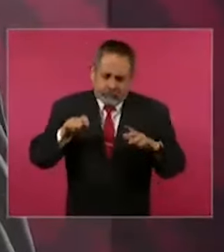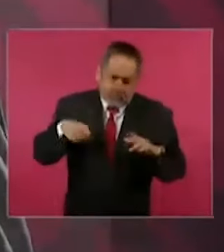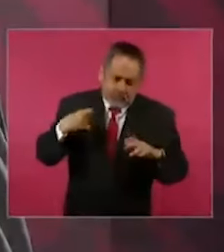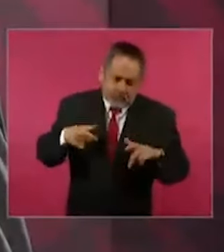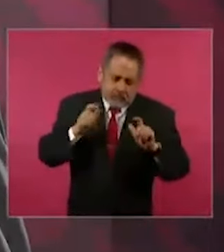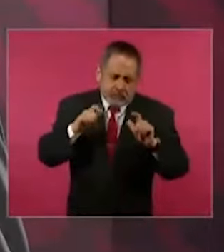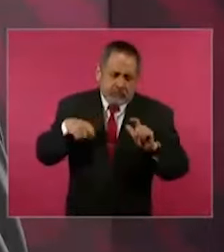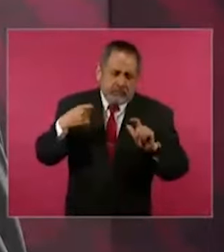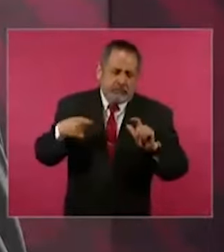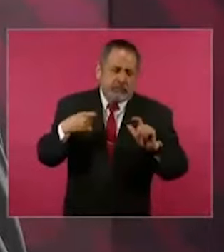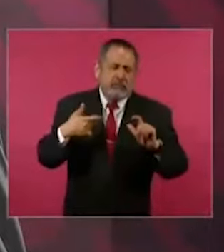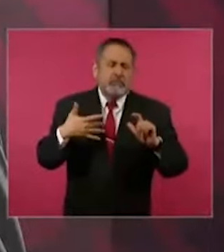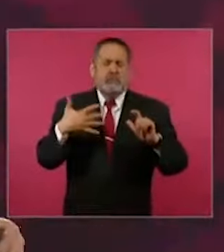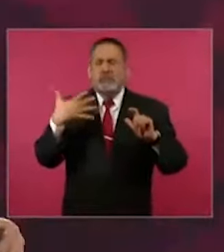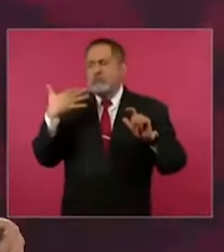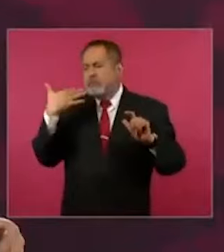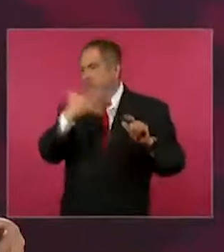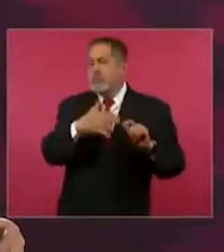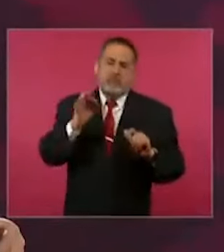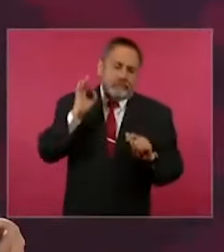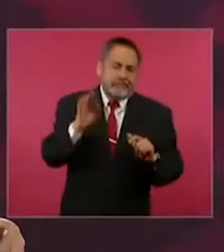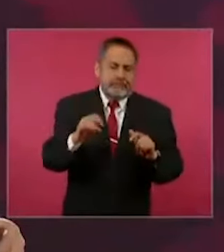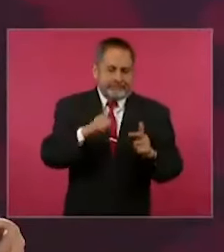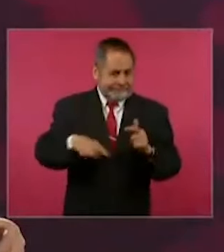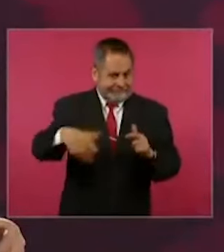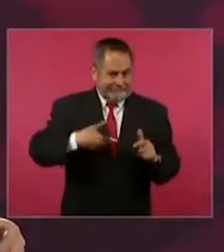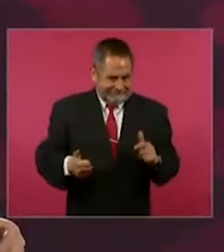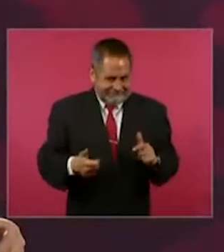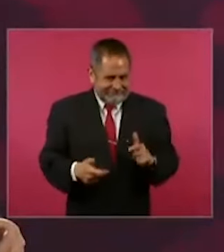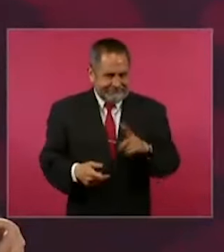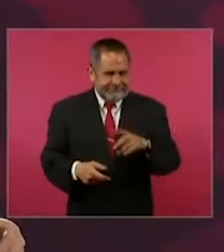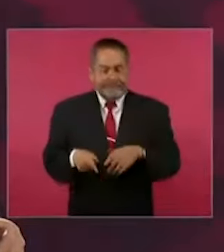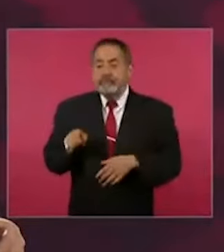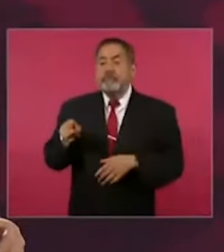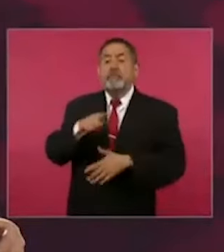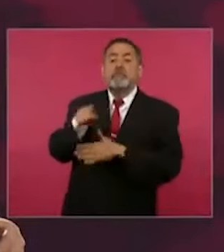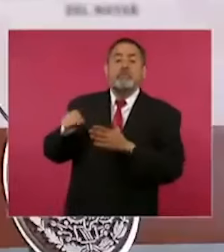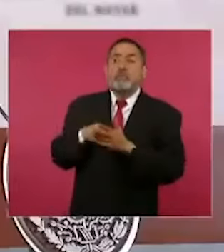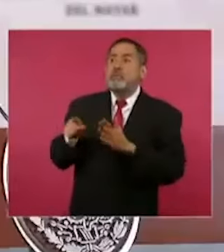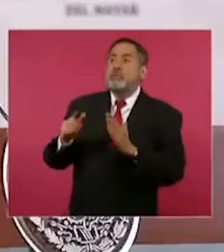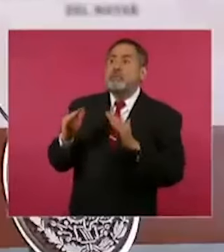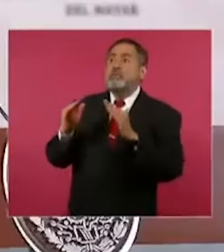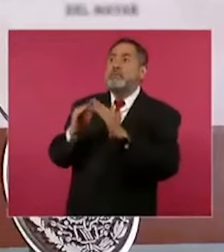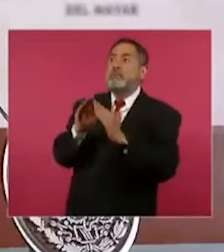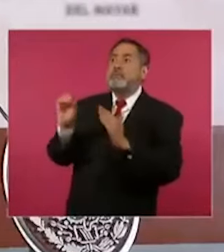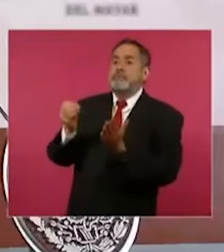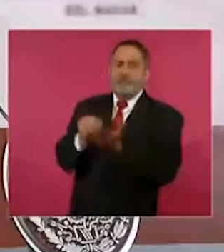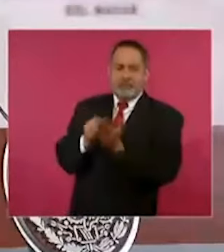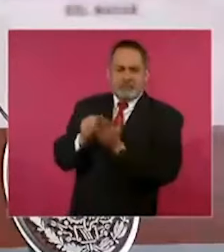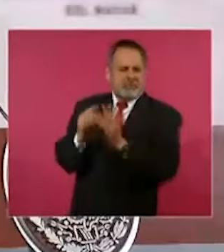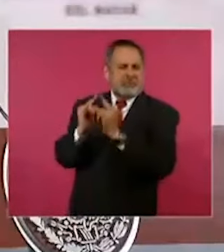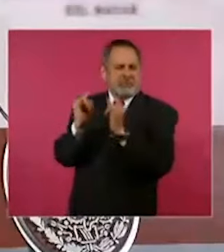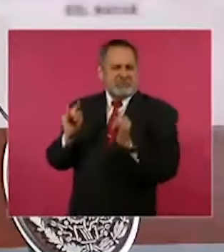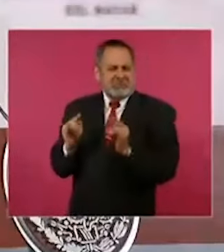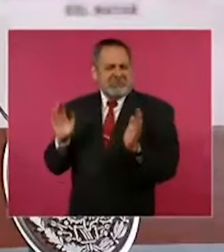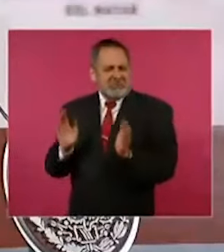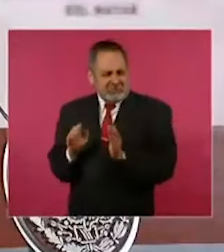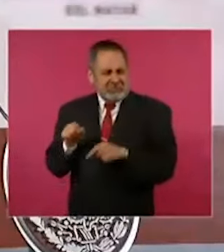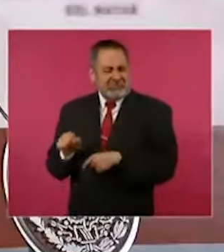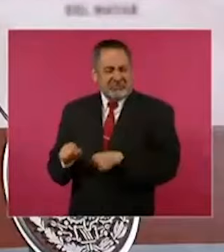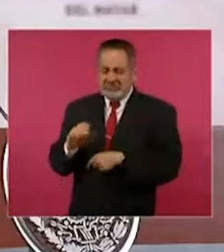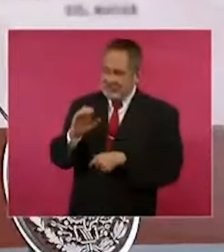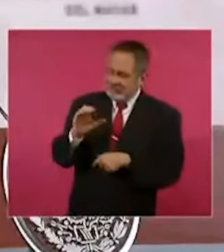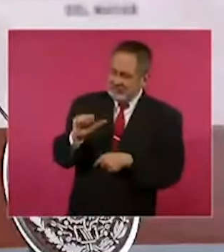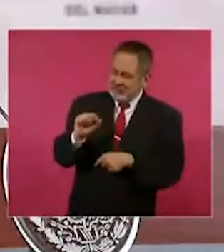nos dice el presidente al salir Al iniciar la conferencia matutina es que se encuentra muy contento y se encuentra muy